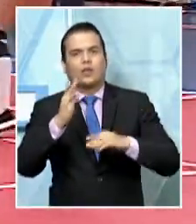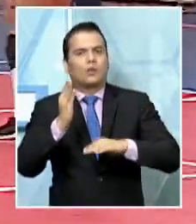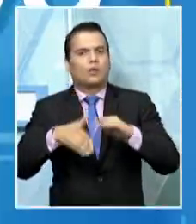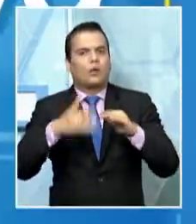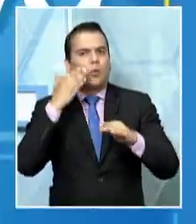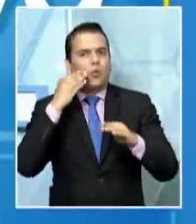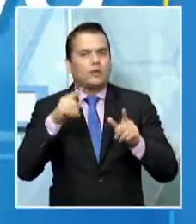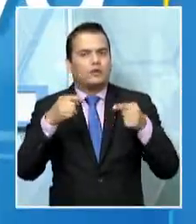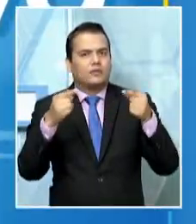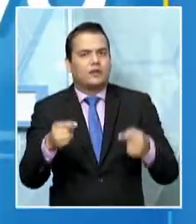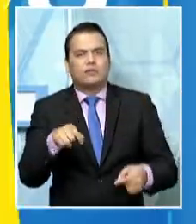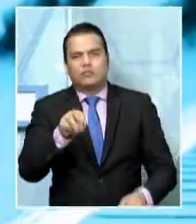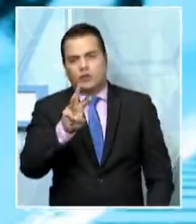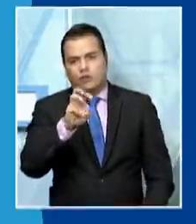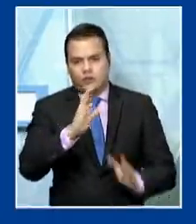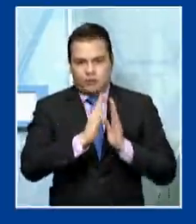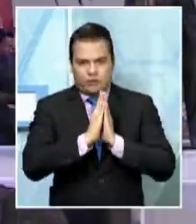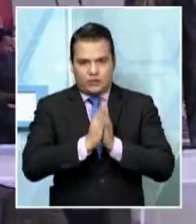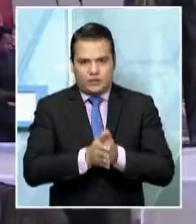diciembre.